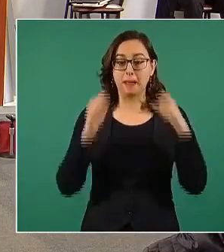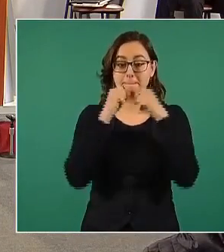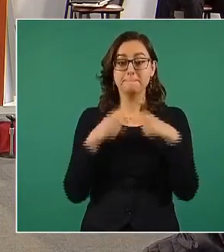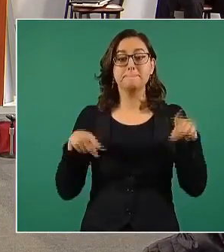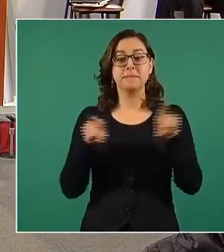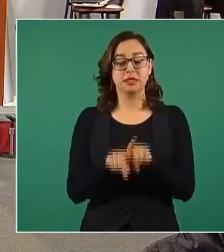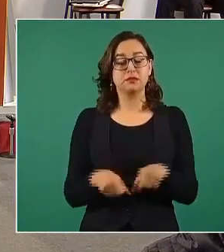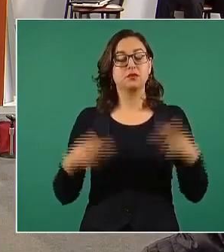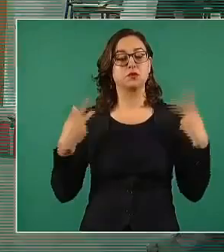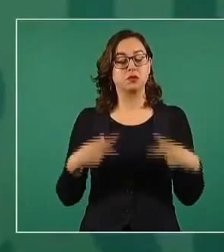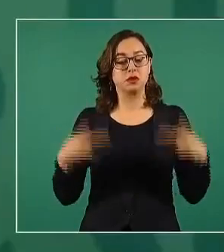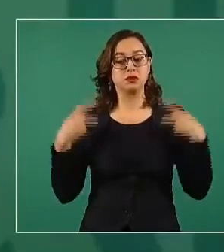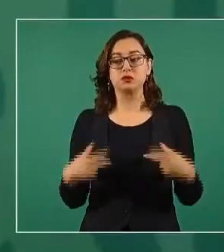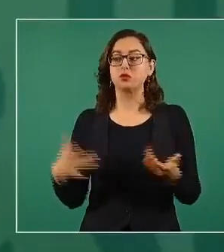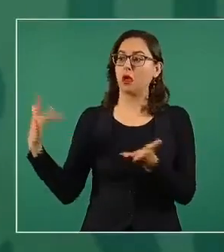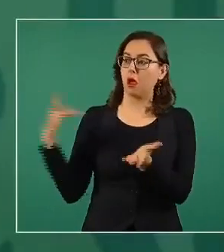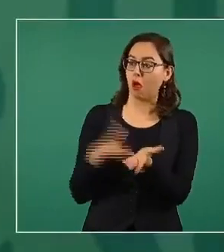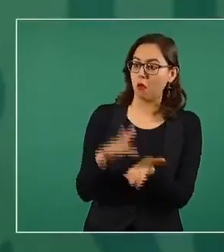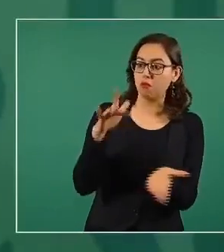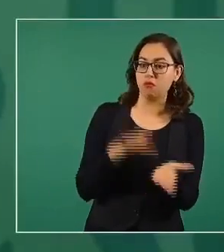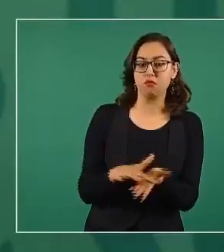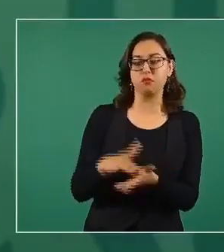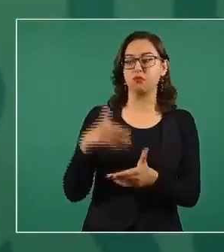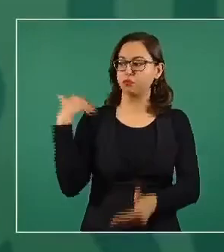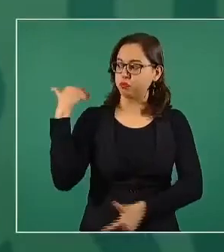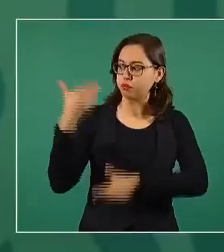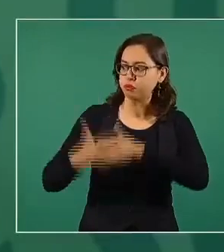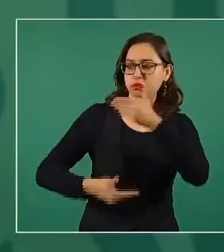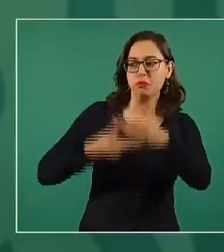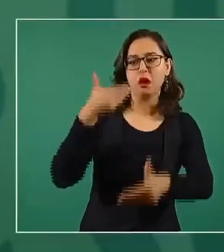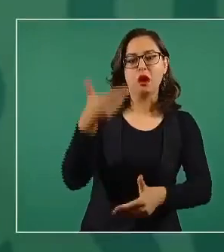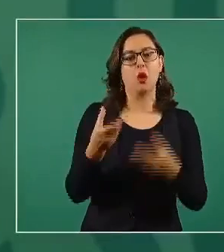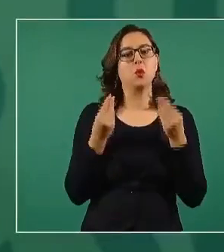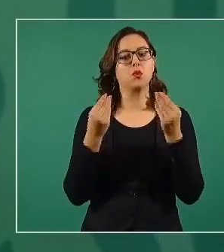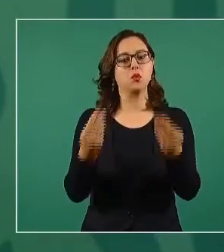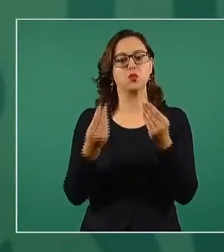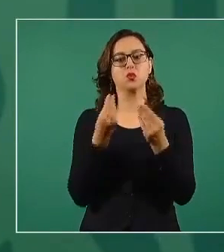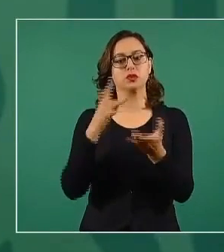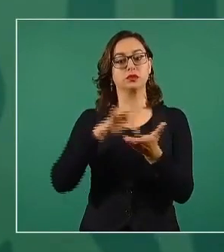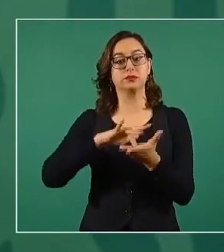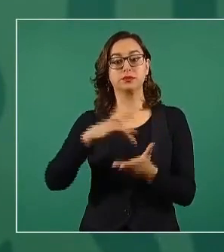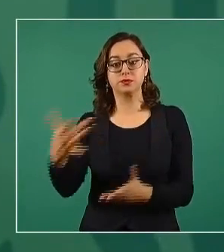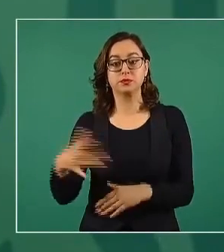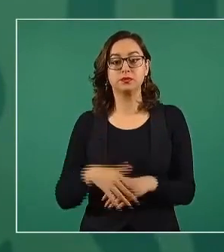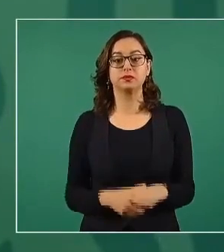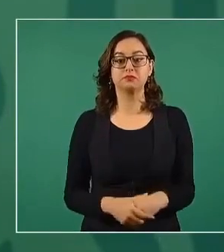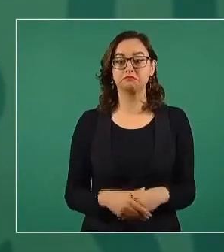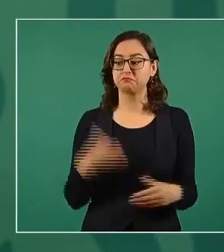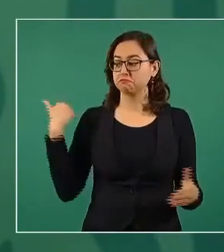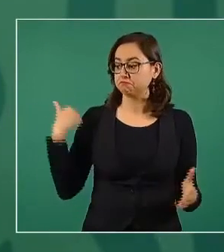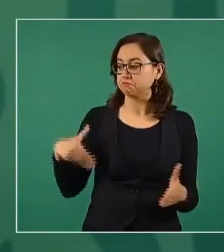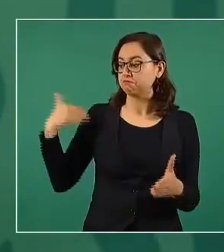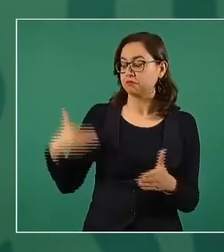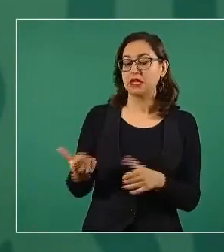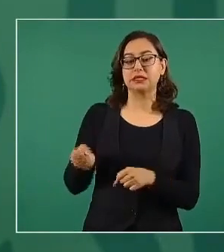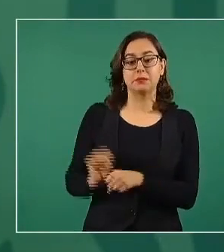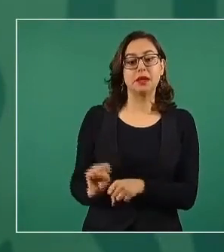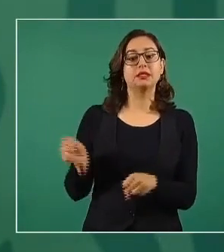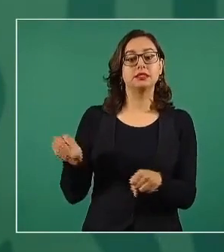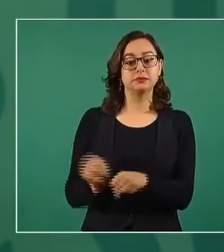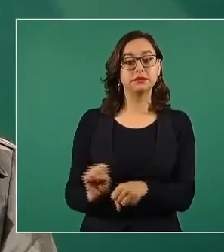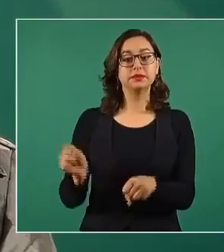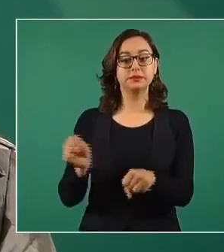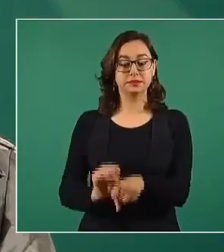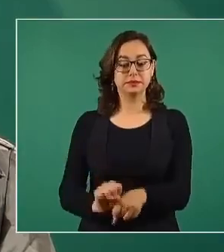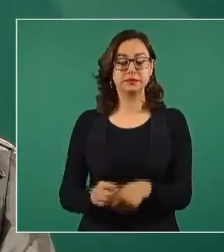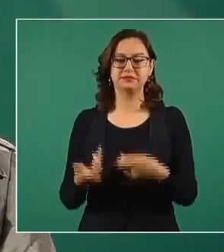han apoyado. Efectivamente, hemos tenido en estas largas semanas, hemos tenido acciones tendientes precisamente a un